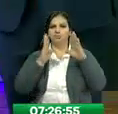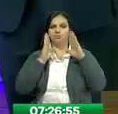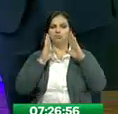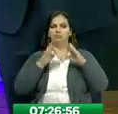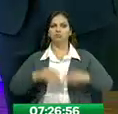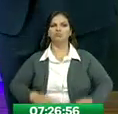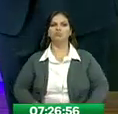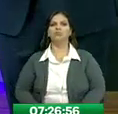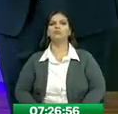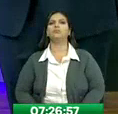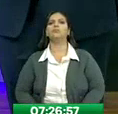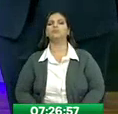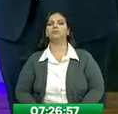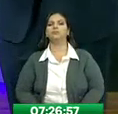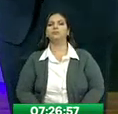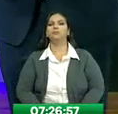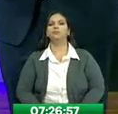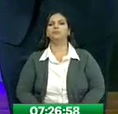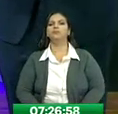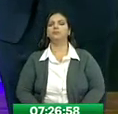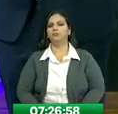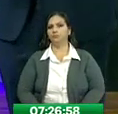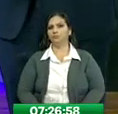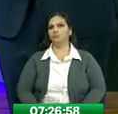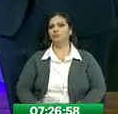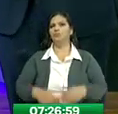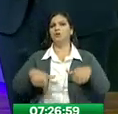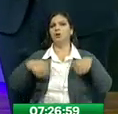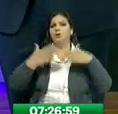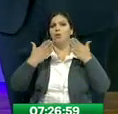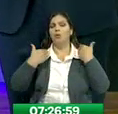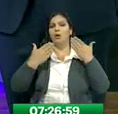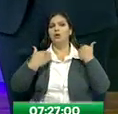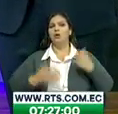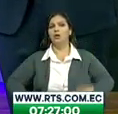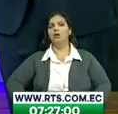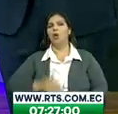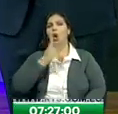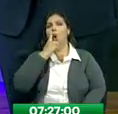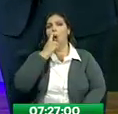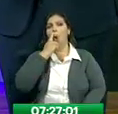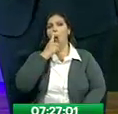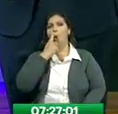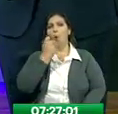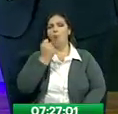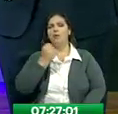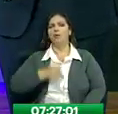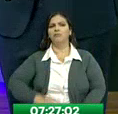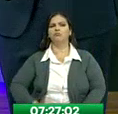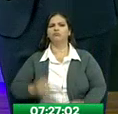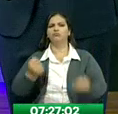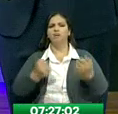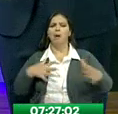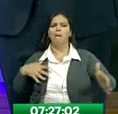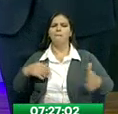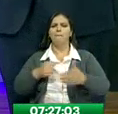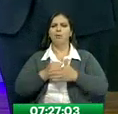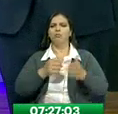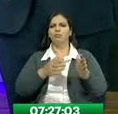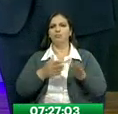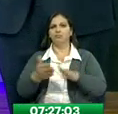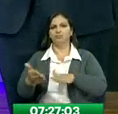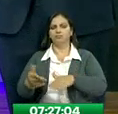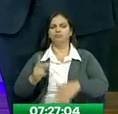un accidente de tránsito registrado en la ciudad de Guayaquil. El siniestro se produjo en horas de la madrugada. Tenemos